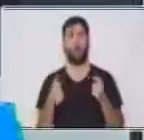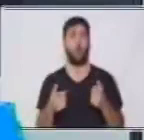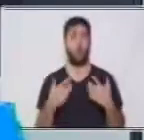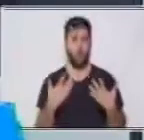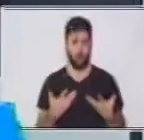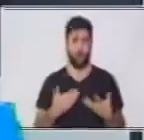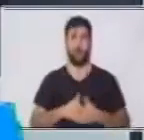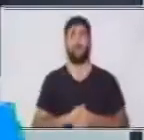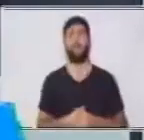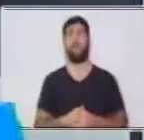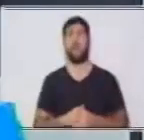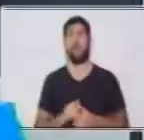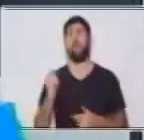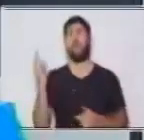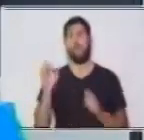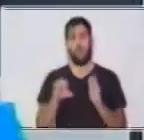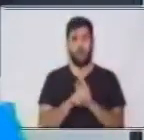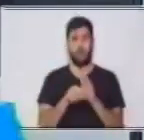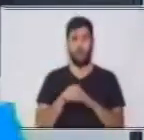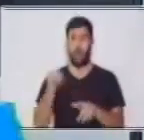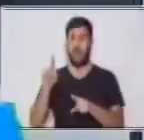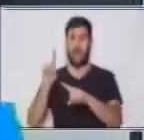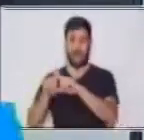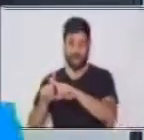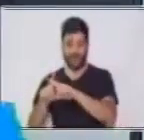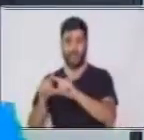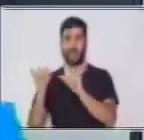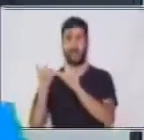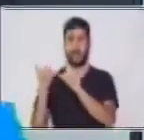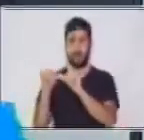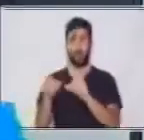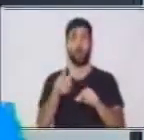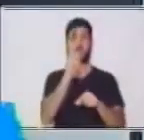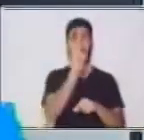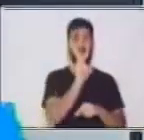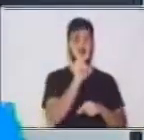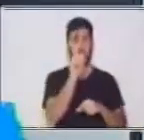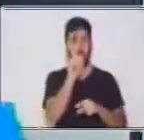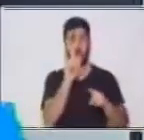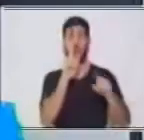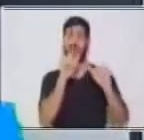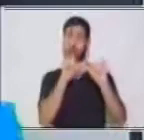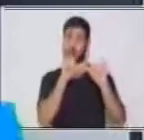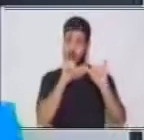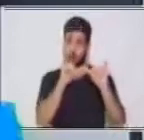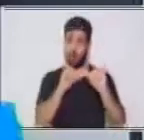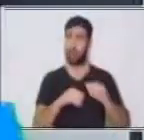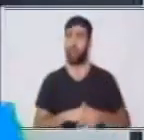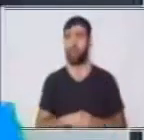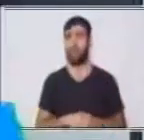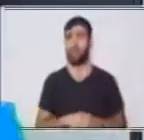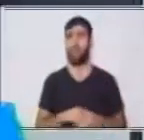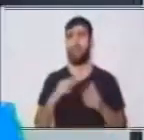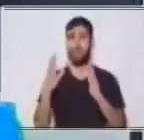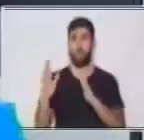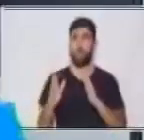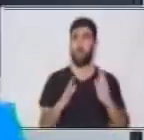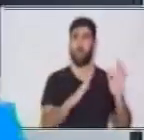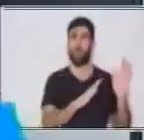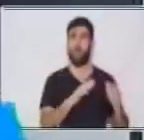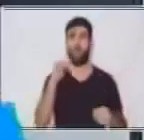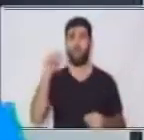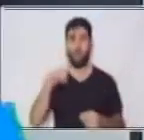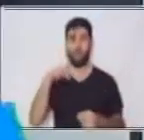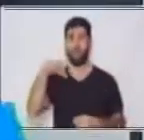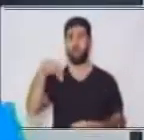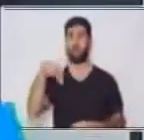que corresponde al tamaño en X y al tamaño en Y. Y las coordenadas polares se